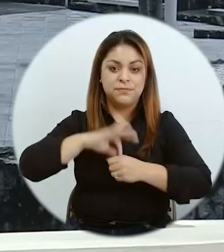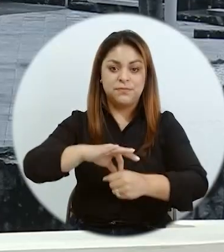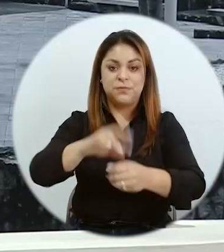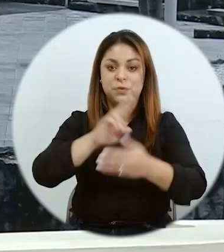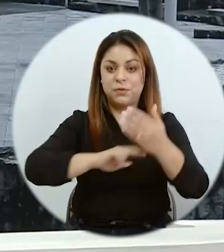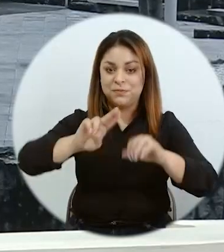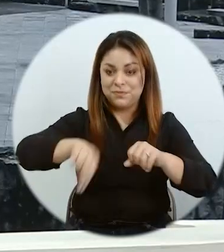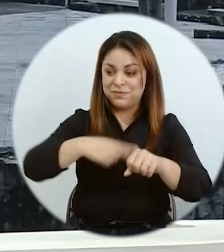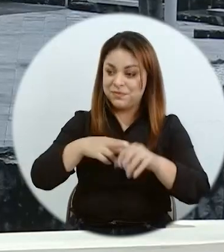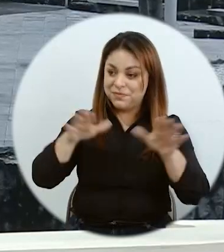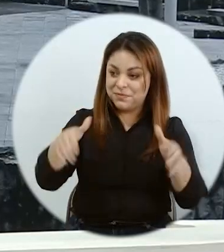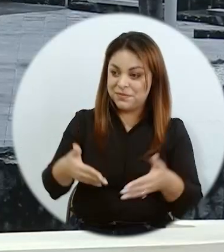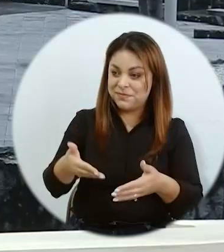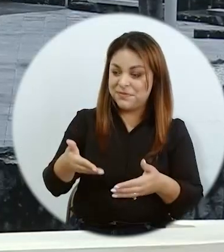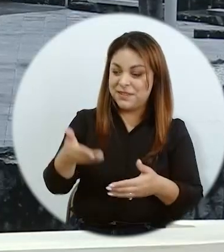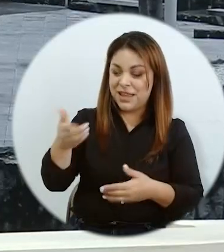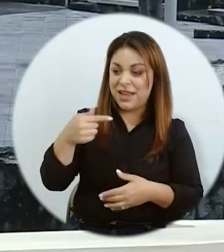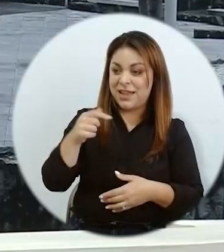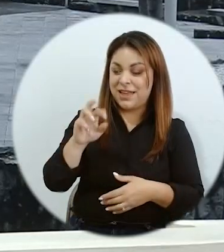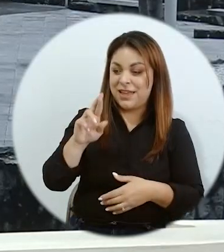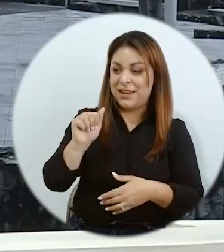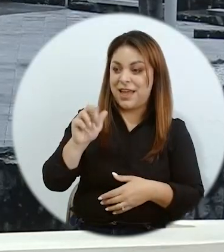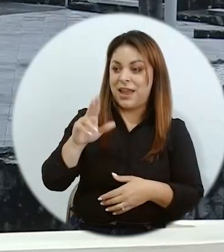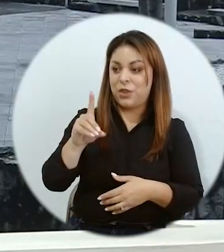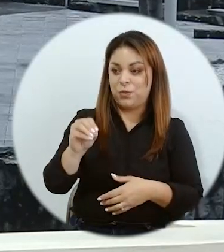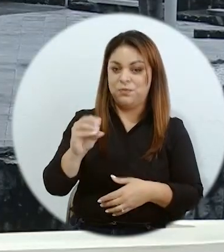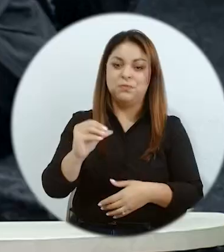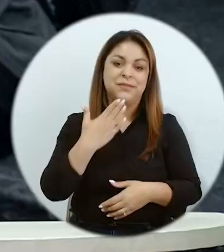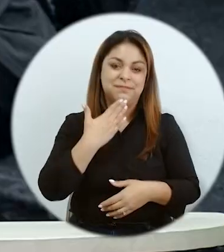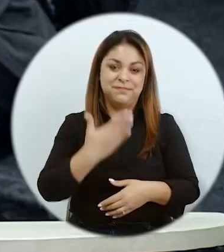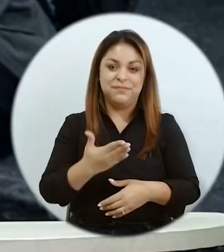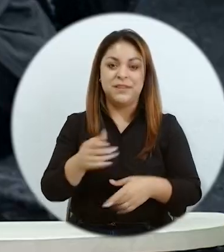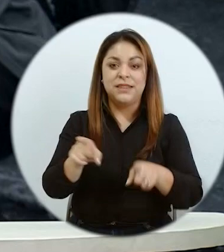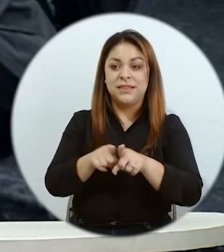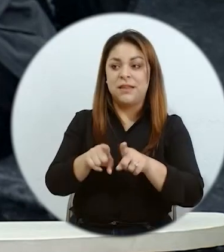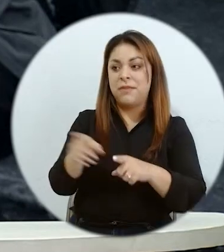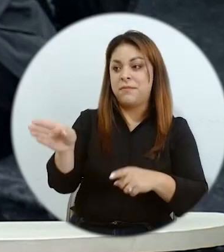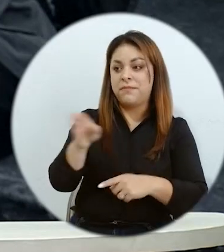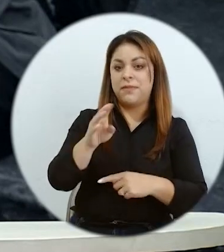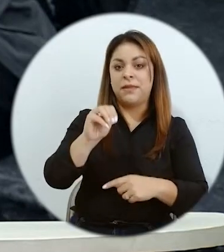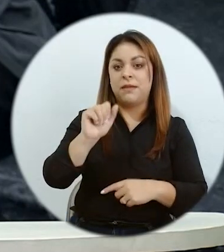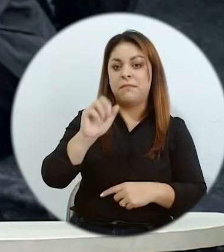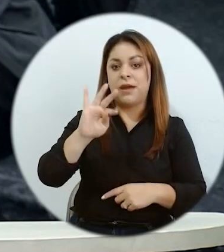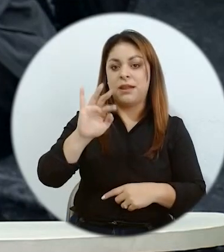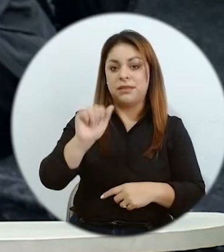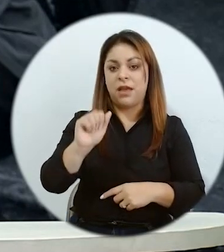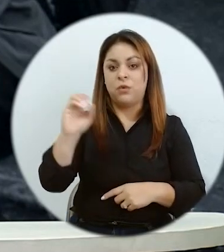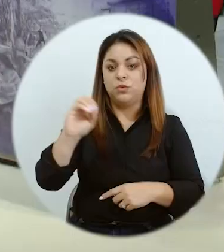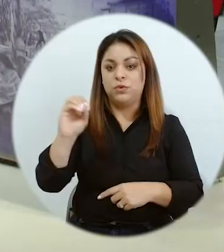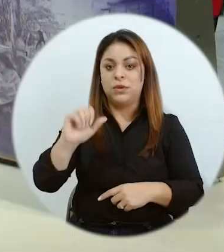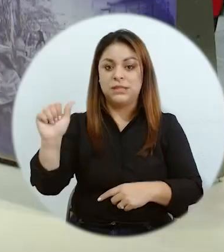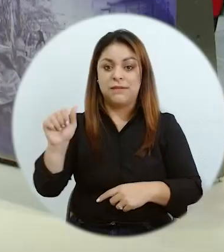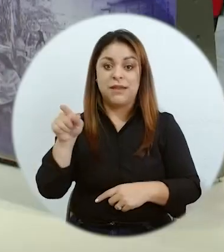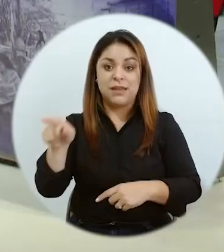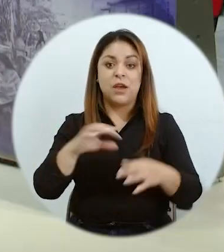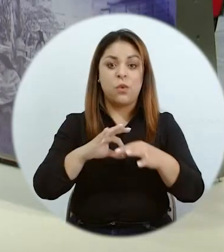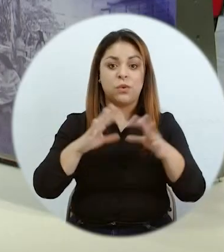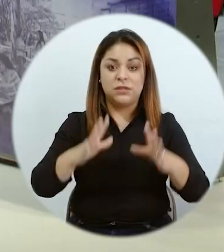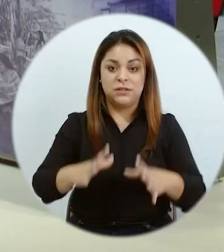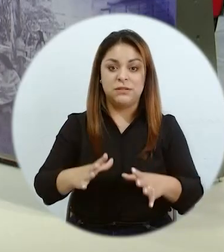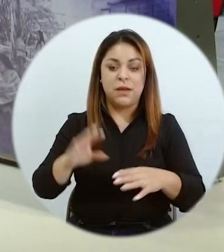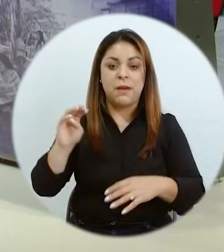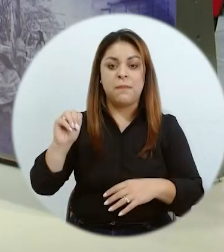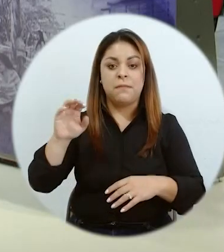Nacional. Bienvenido a Una Mirada, Gerardo. Muchísimas gracias, Maribel. También nos acompaña Marta Orozco Aceves, quien es coordinadora